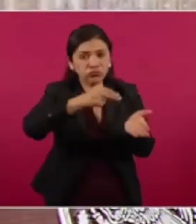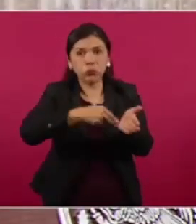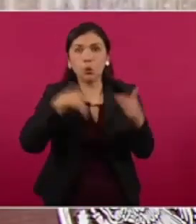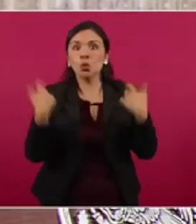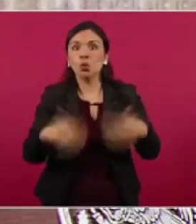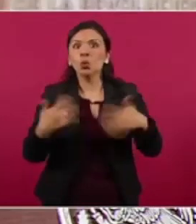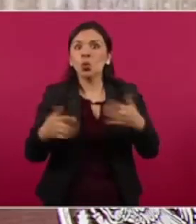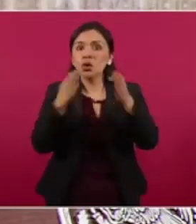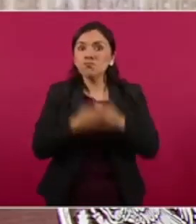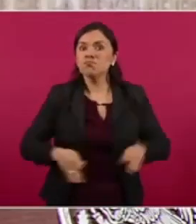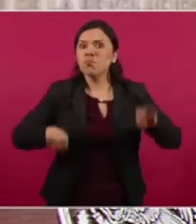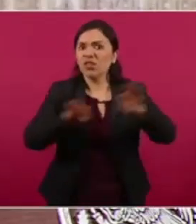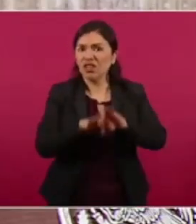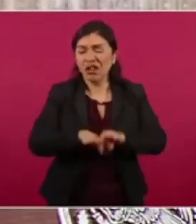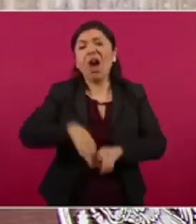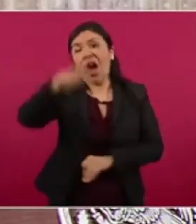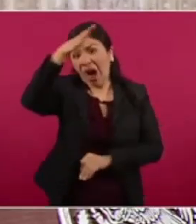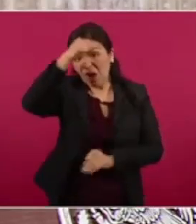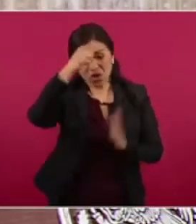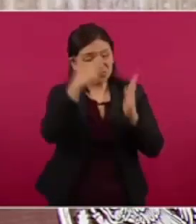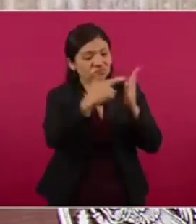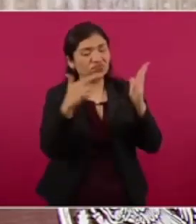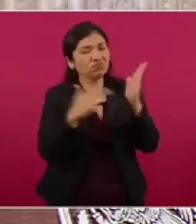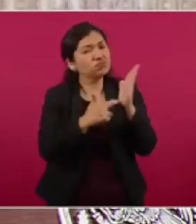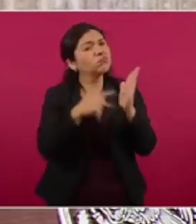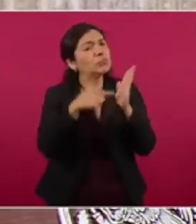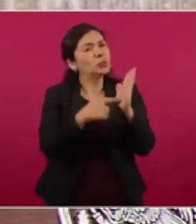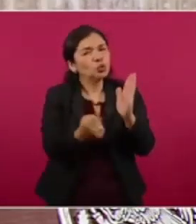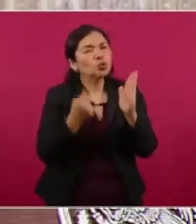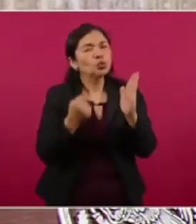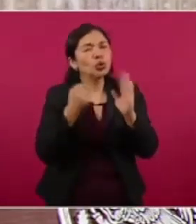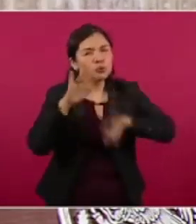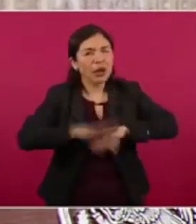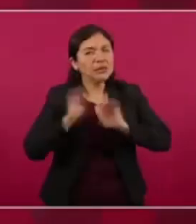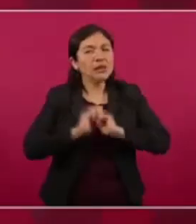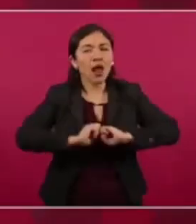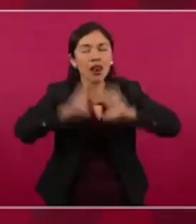con reglas claras. Esto sí, esto no.